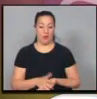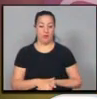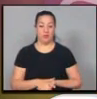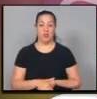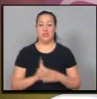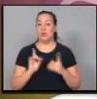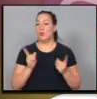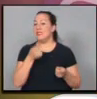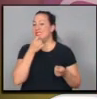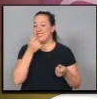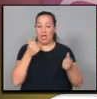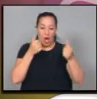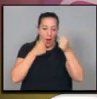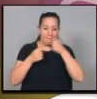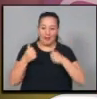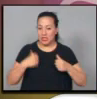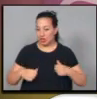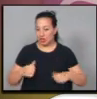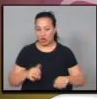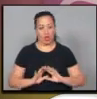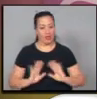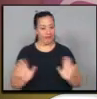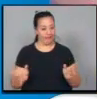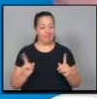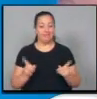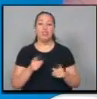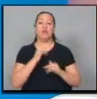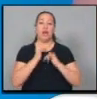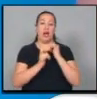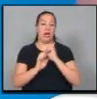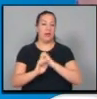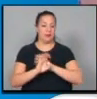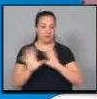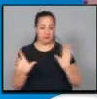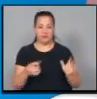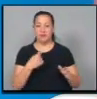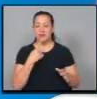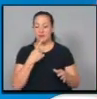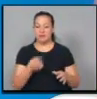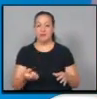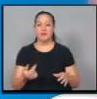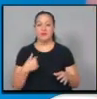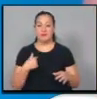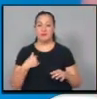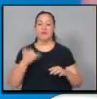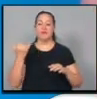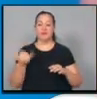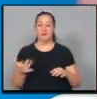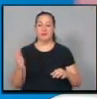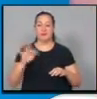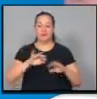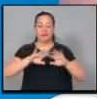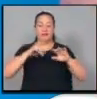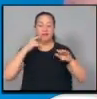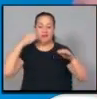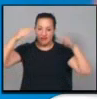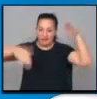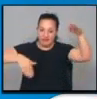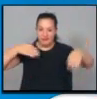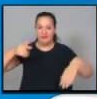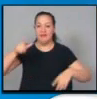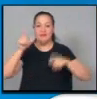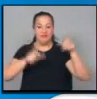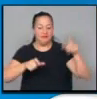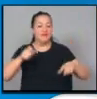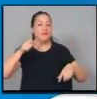se haya hecho cirugías. Entonces, eso es lo que aclara Graciela y dice, tengo una rutina de natación, y explica, para la gente más grande